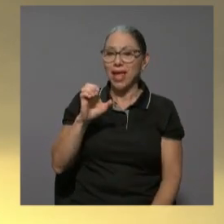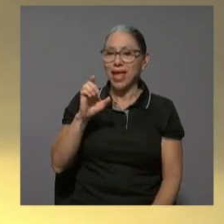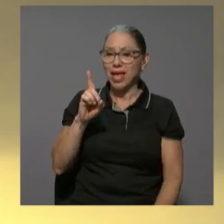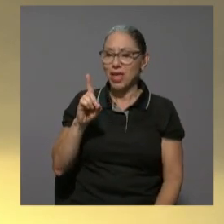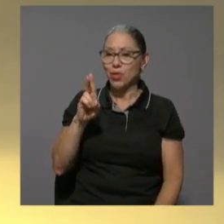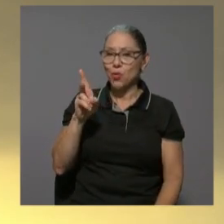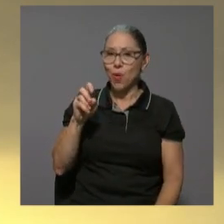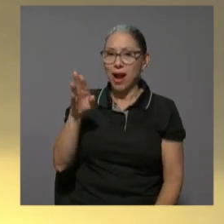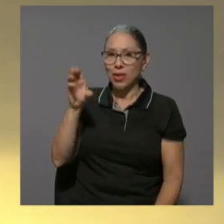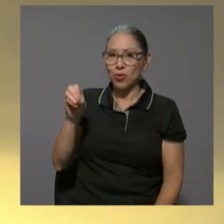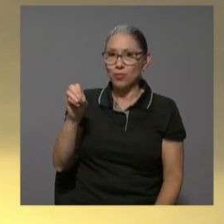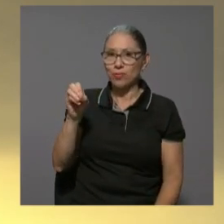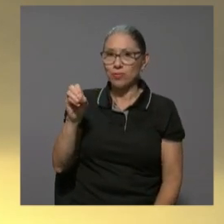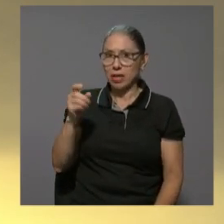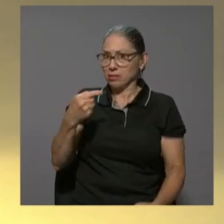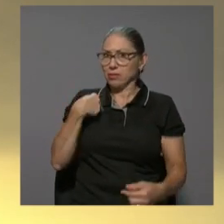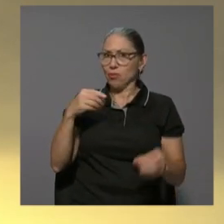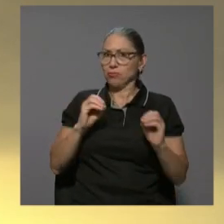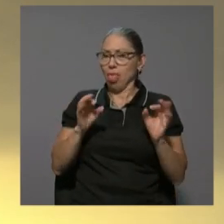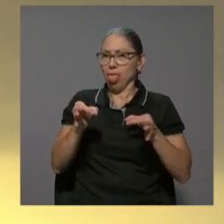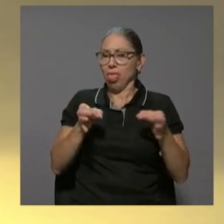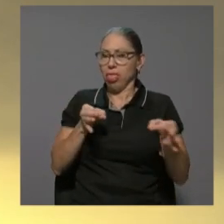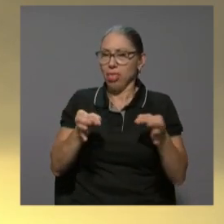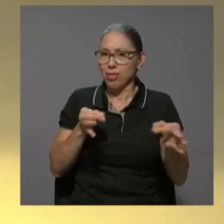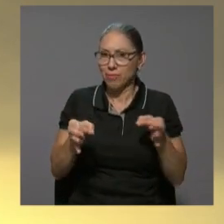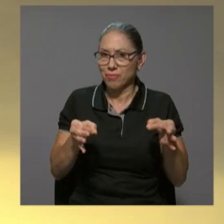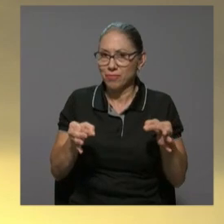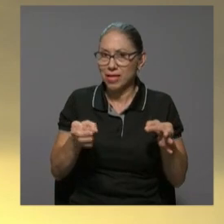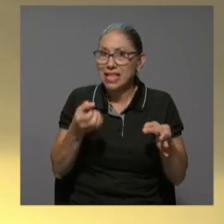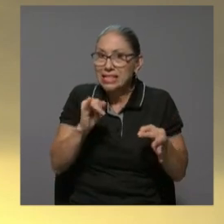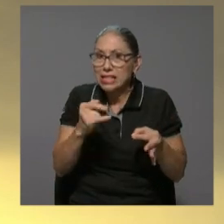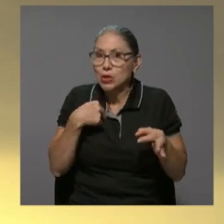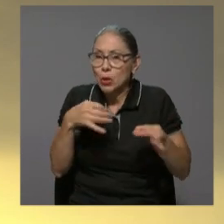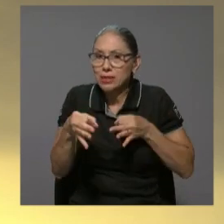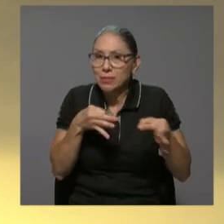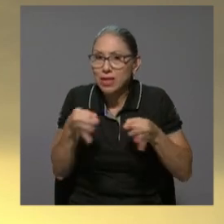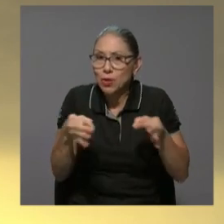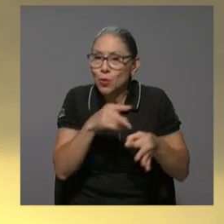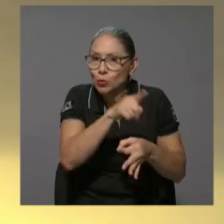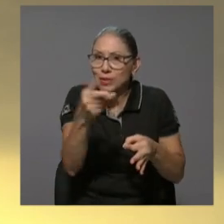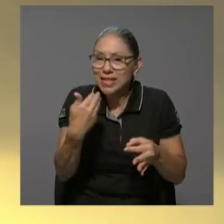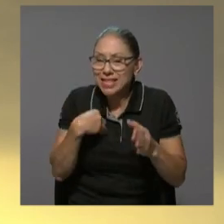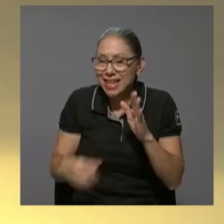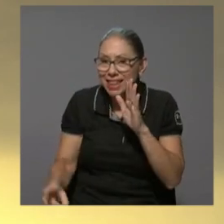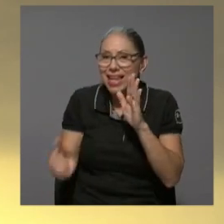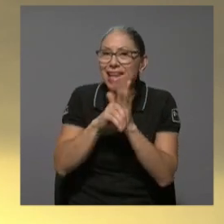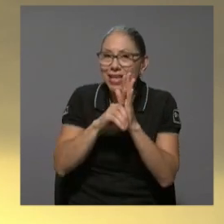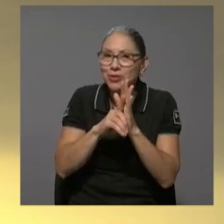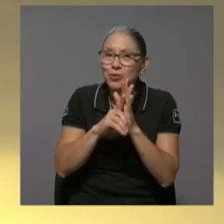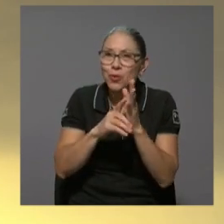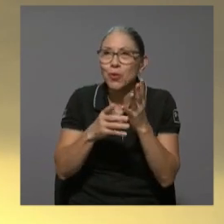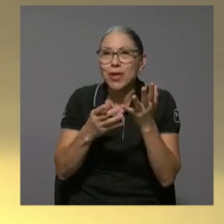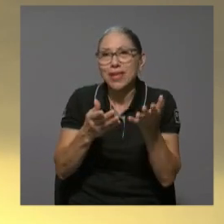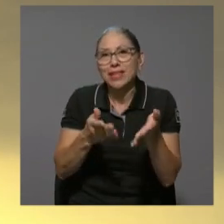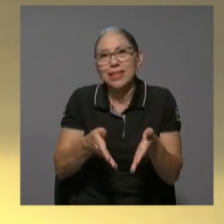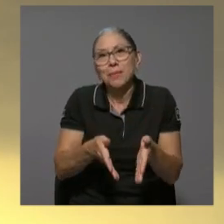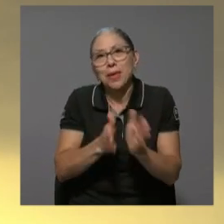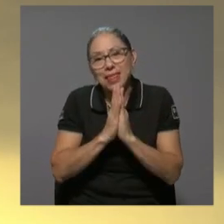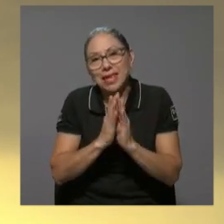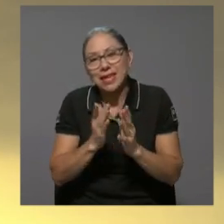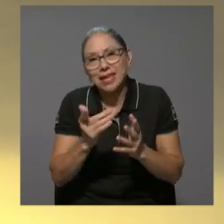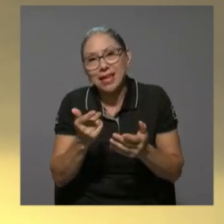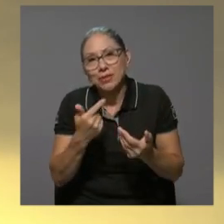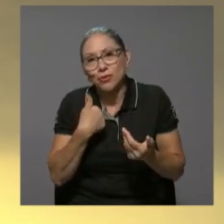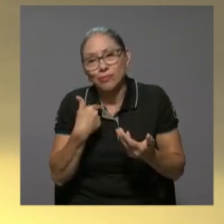ustedes, tienen todo el derecho de pedir reembolso de los conceptos. Y entonces, por favor,